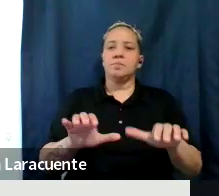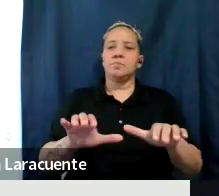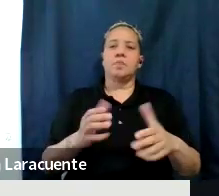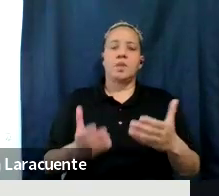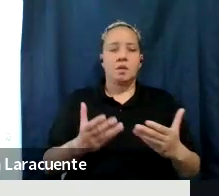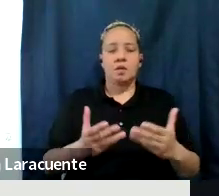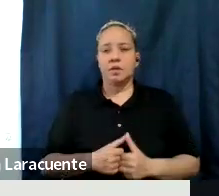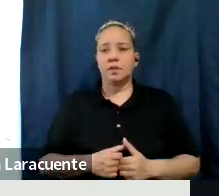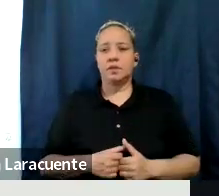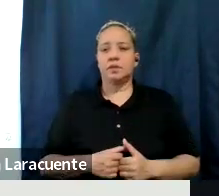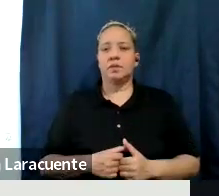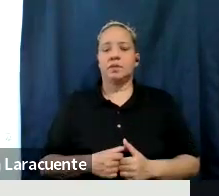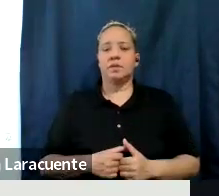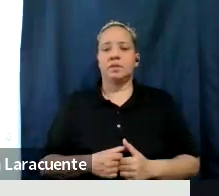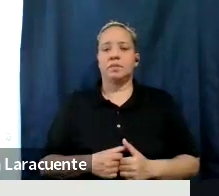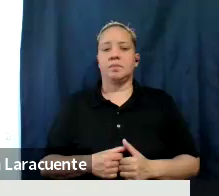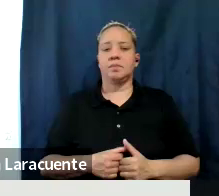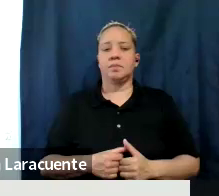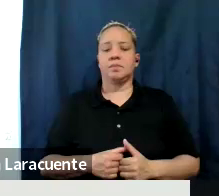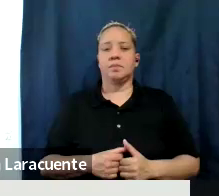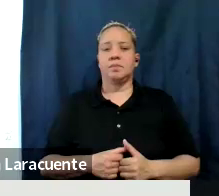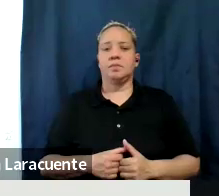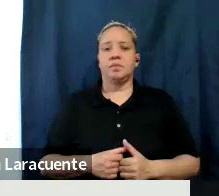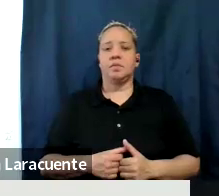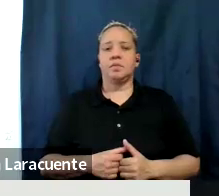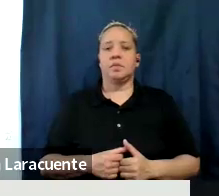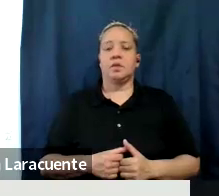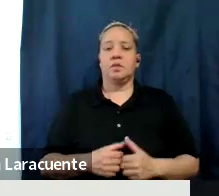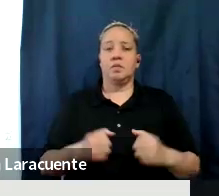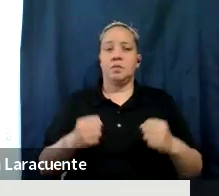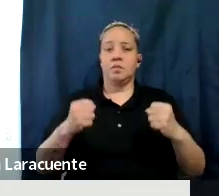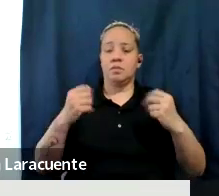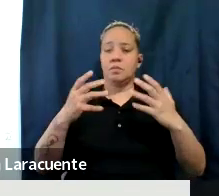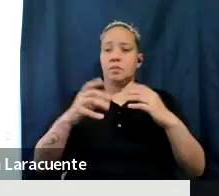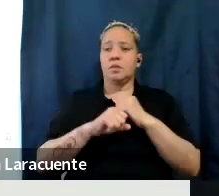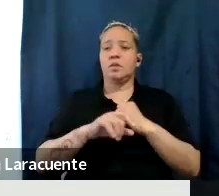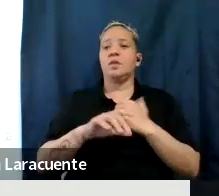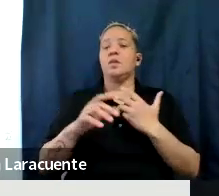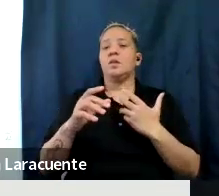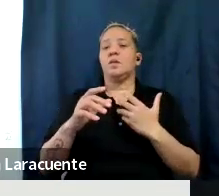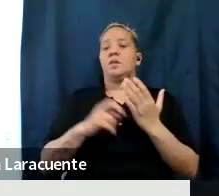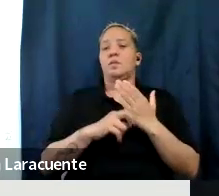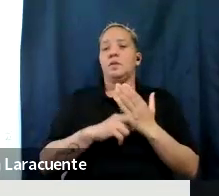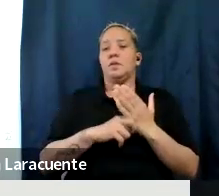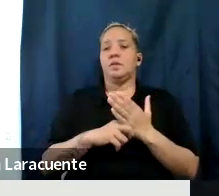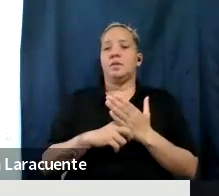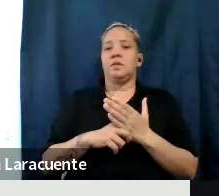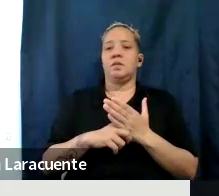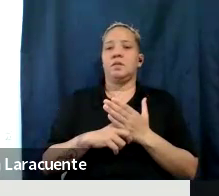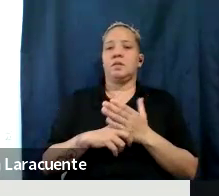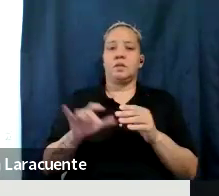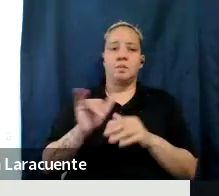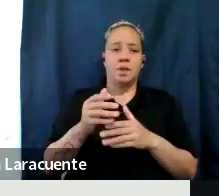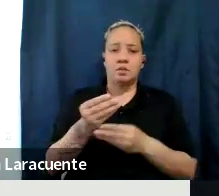digamos, por hacer frente a la enorme propaganda de las revistas falangistas que pululaban por la Universidad de Puerto